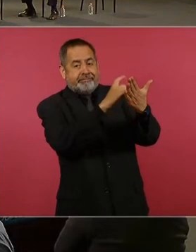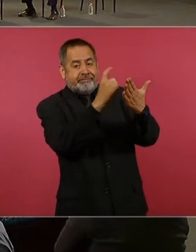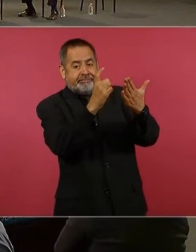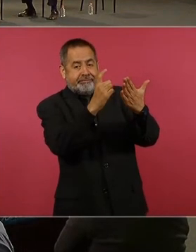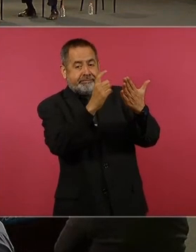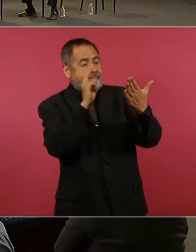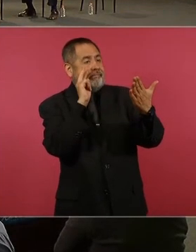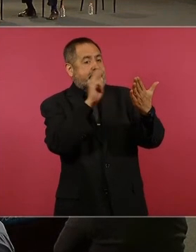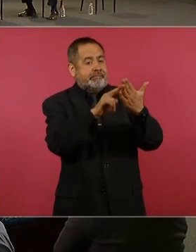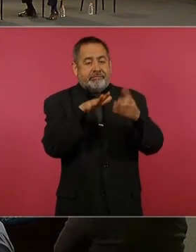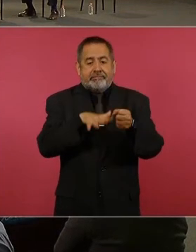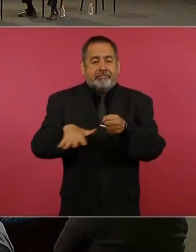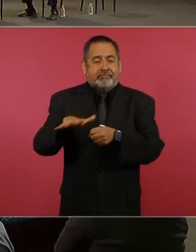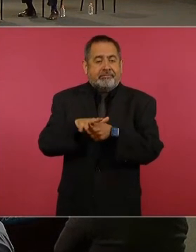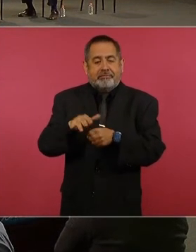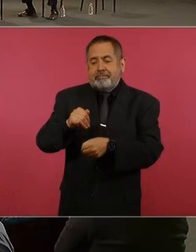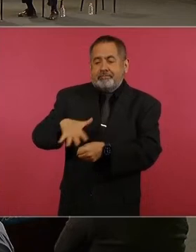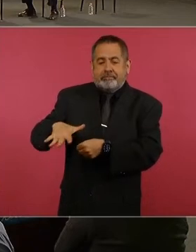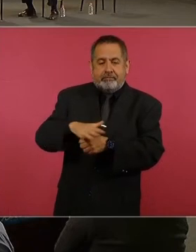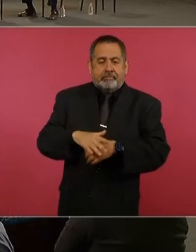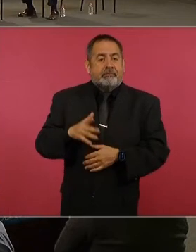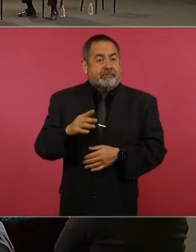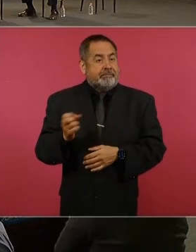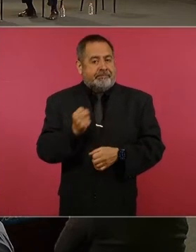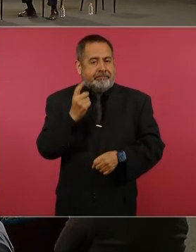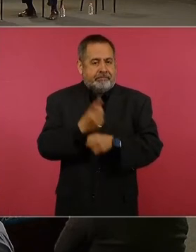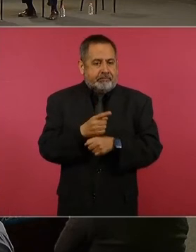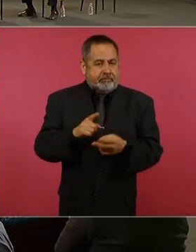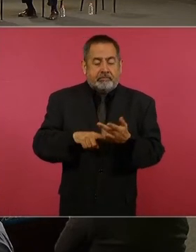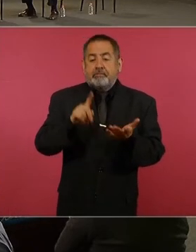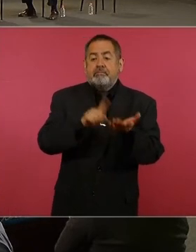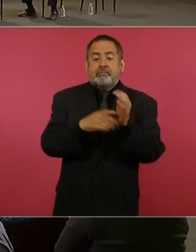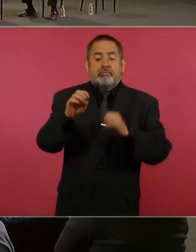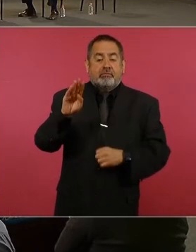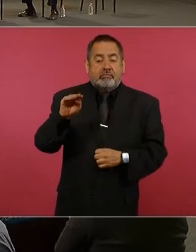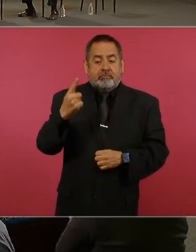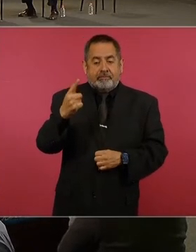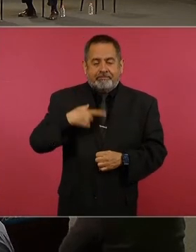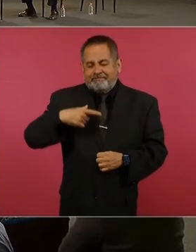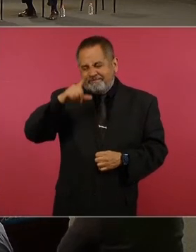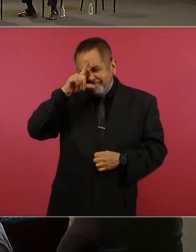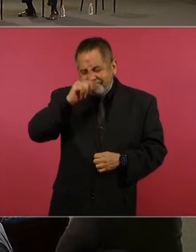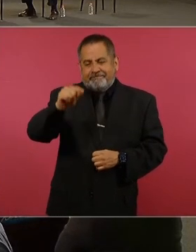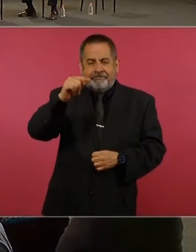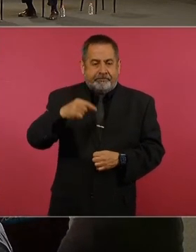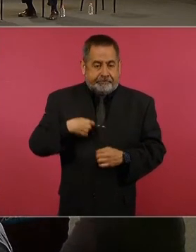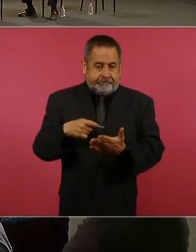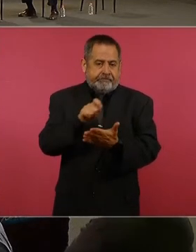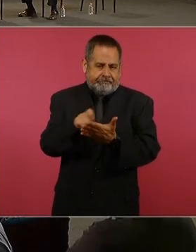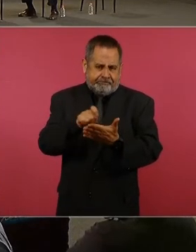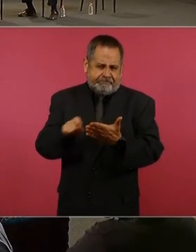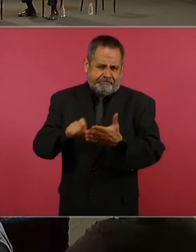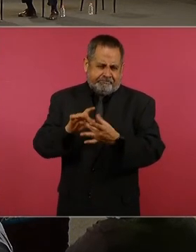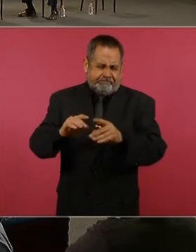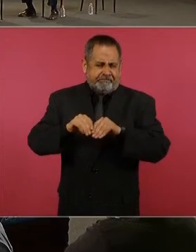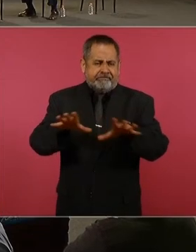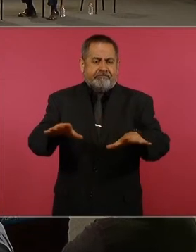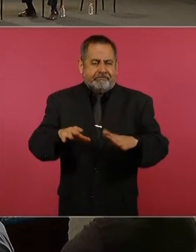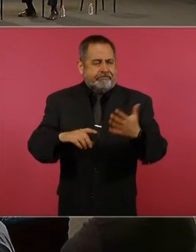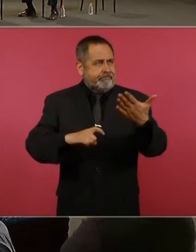en el Istmo de Tehuantepec. Ese sí tuve chance. El del 91 no, porque aunque escribí algo sobre eclipses,